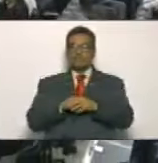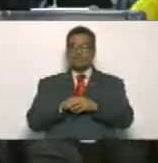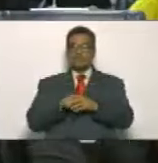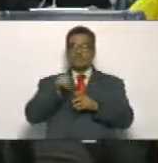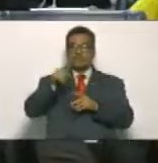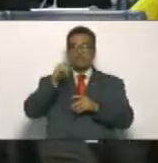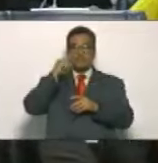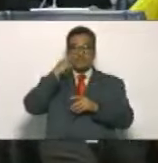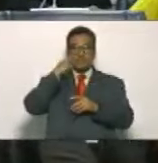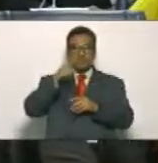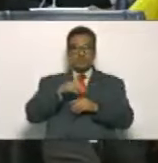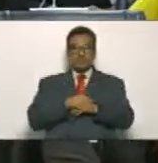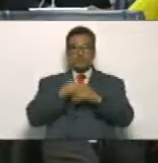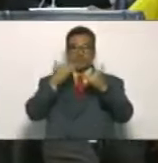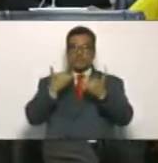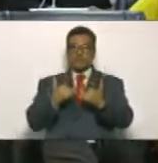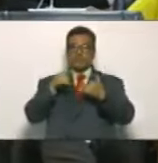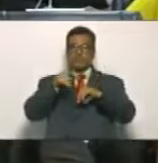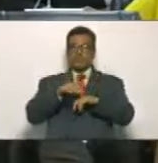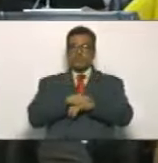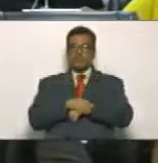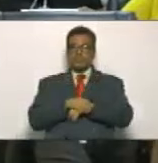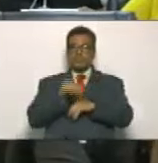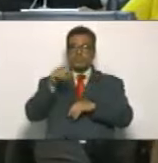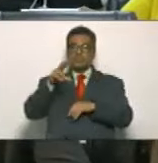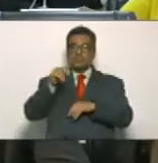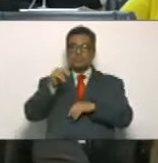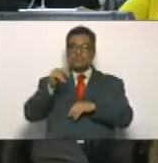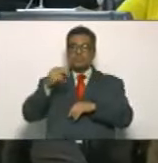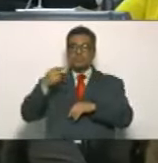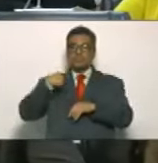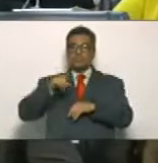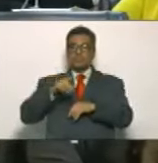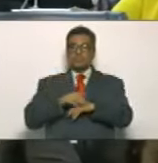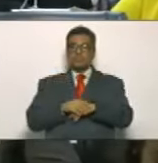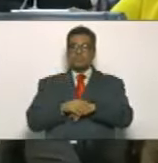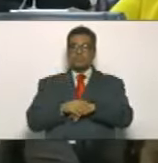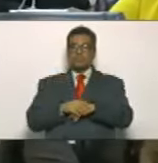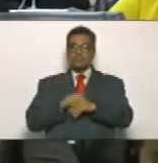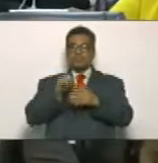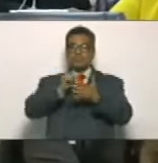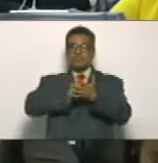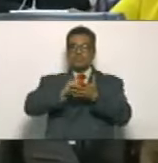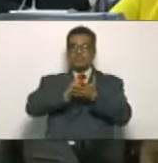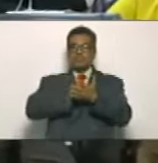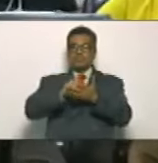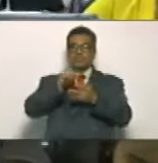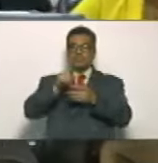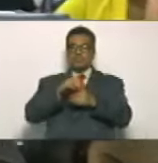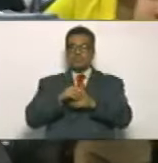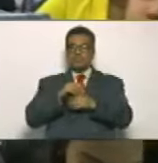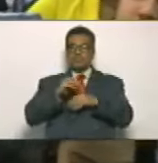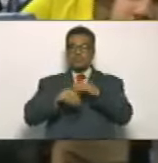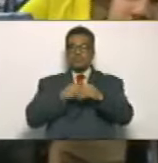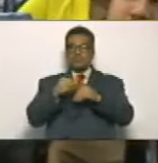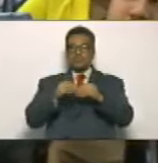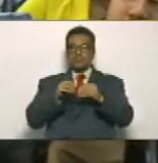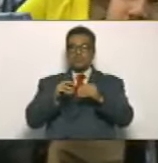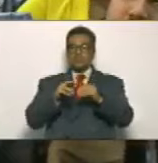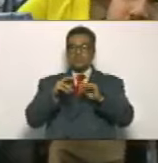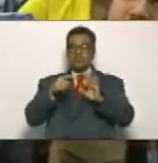Una observación, ya que no dispone en el artículo, tal cual lo